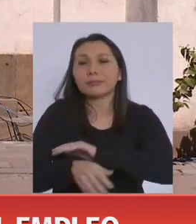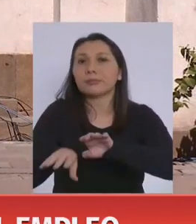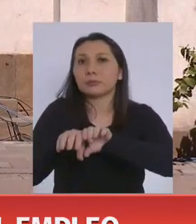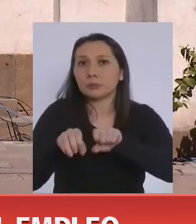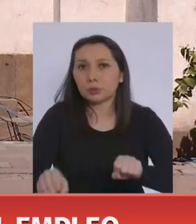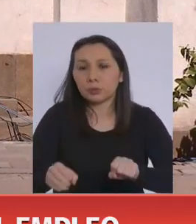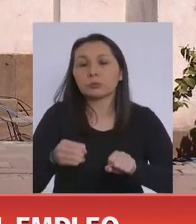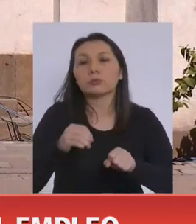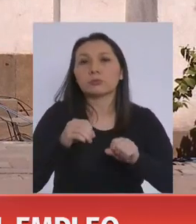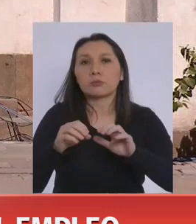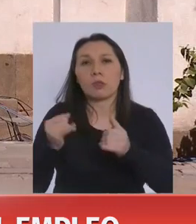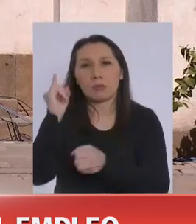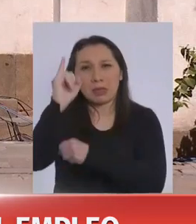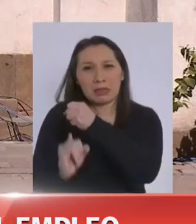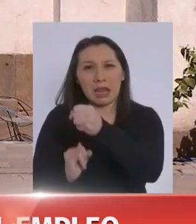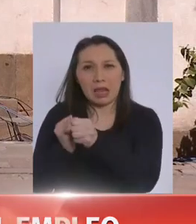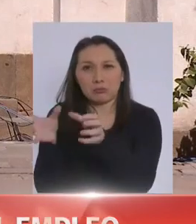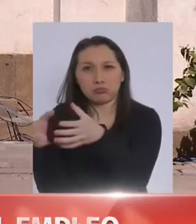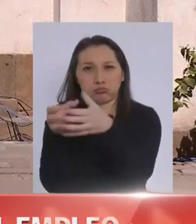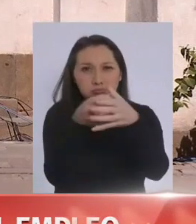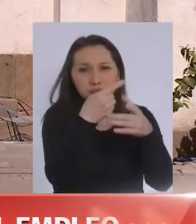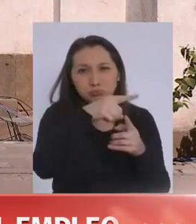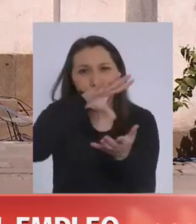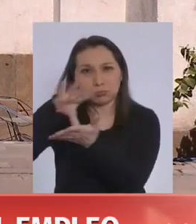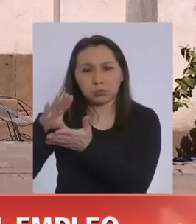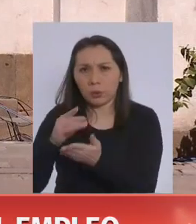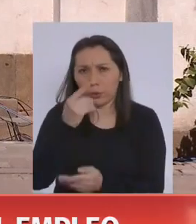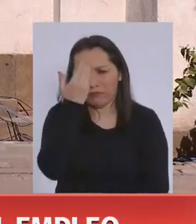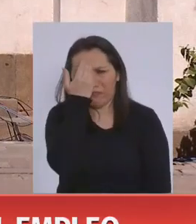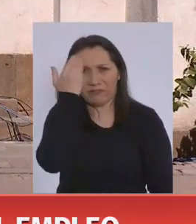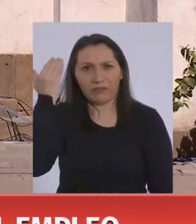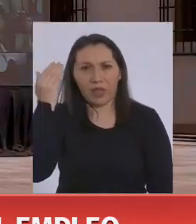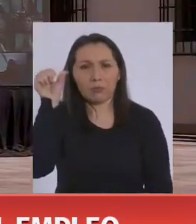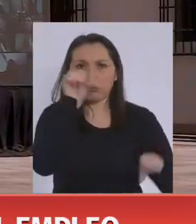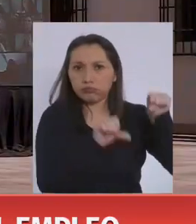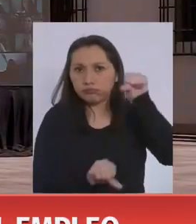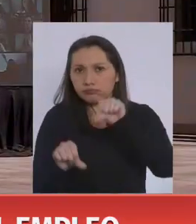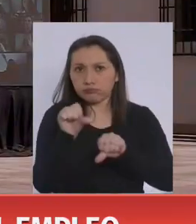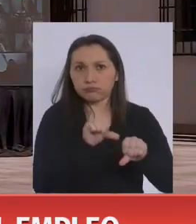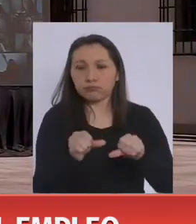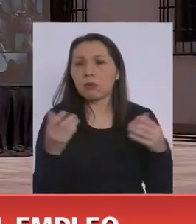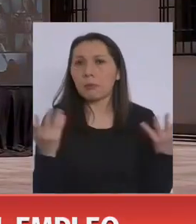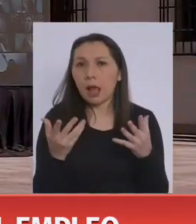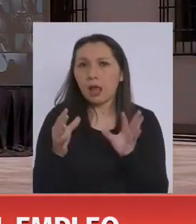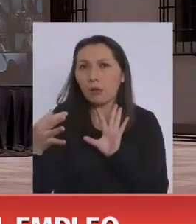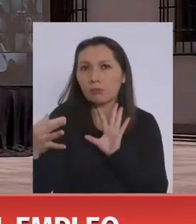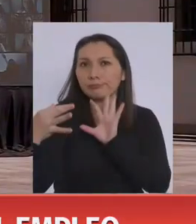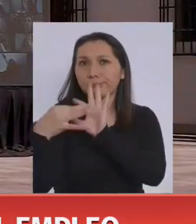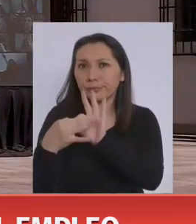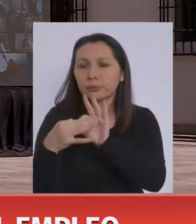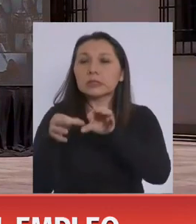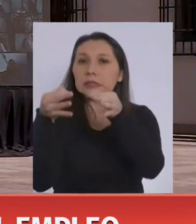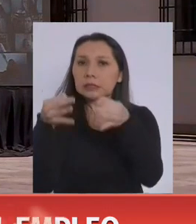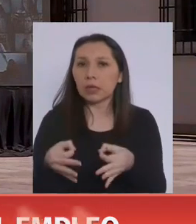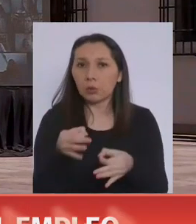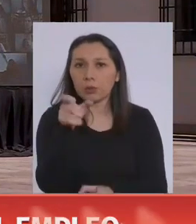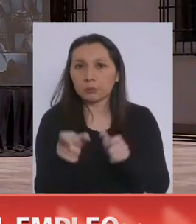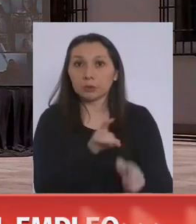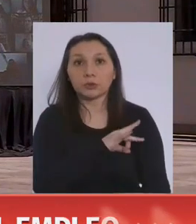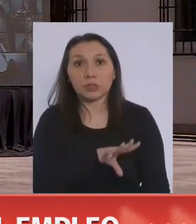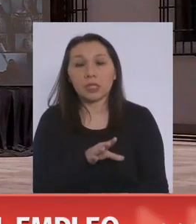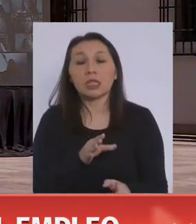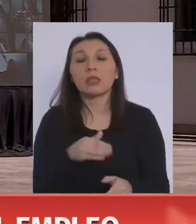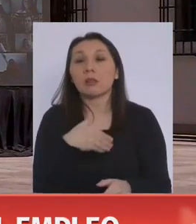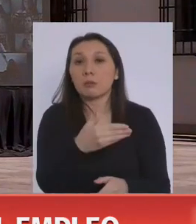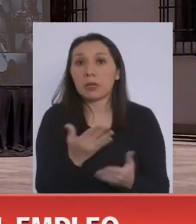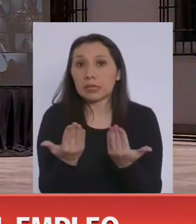con organizaciones internacionales y con prestigiosos laboratorios para asegurar a todos los chilenos que lo